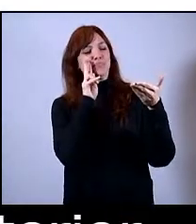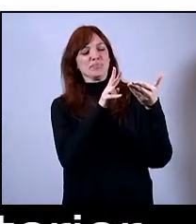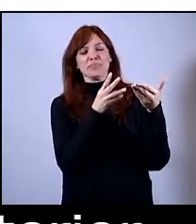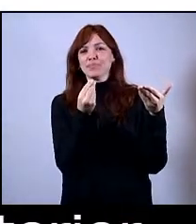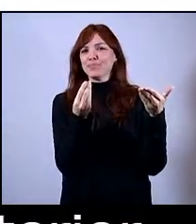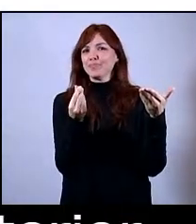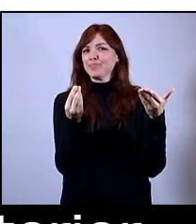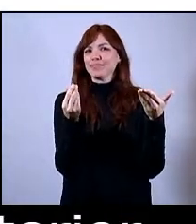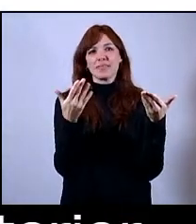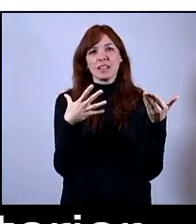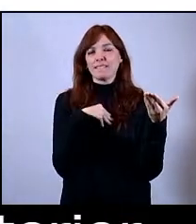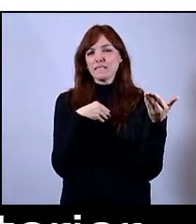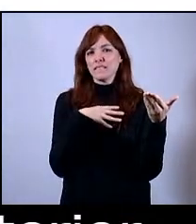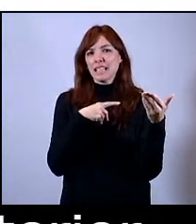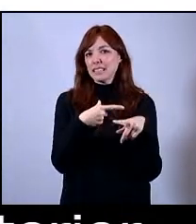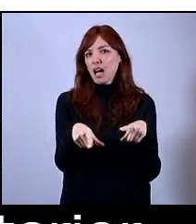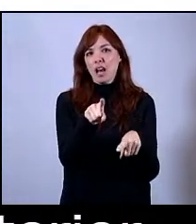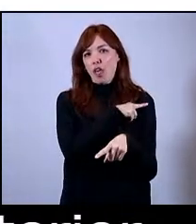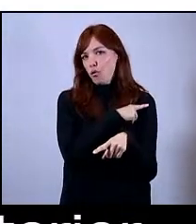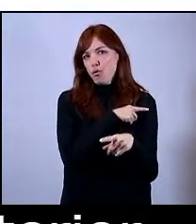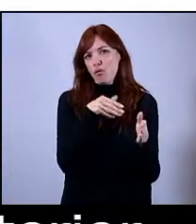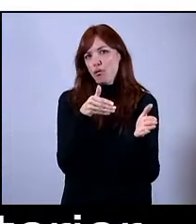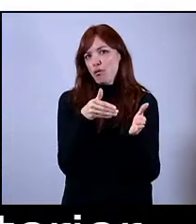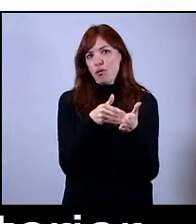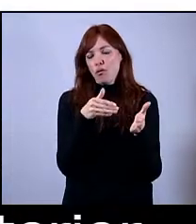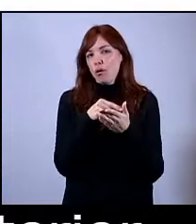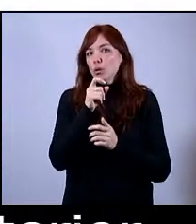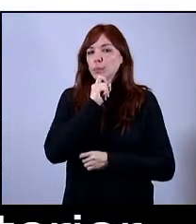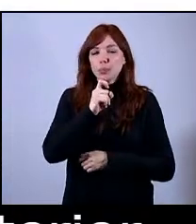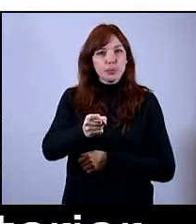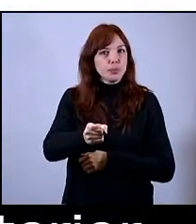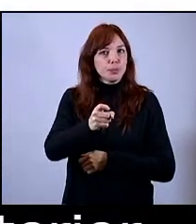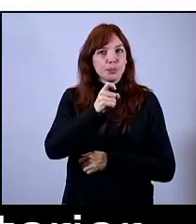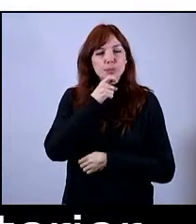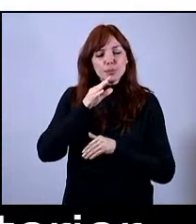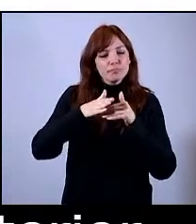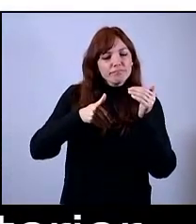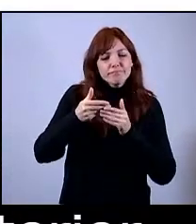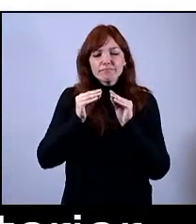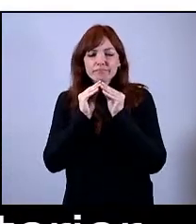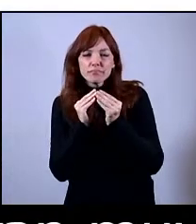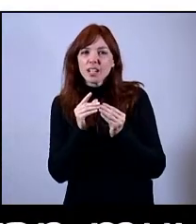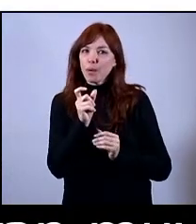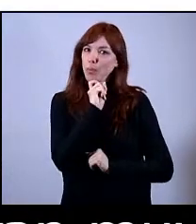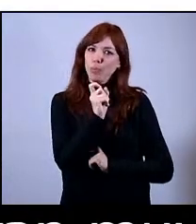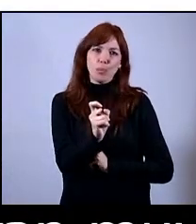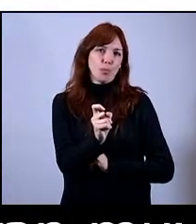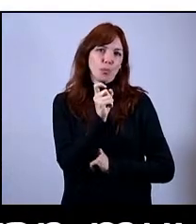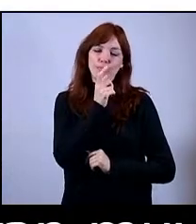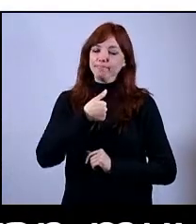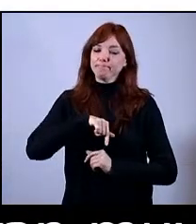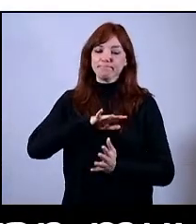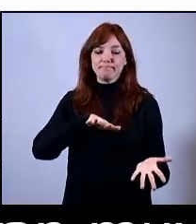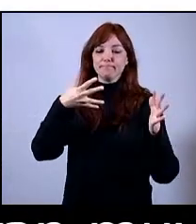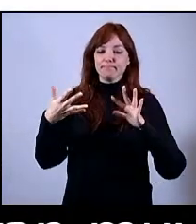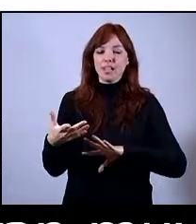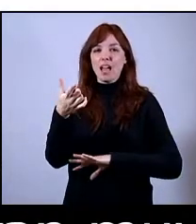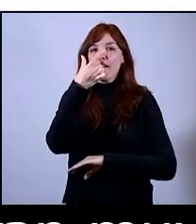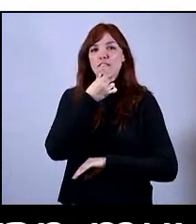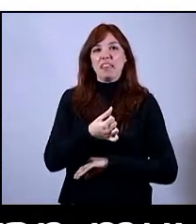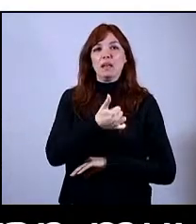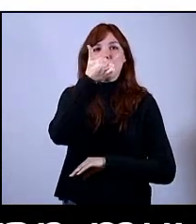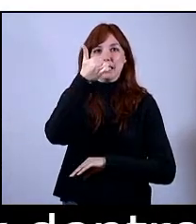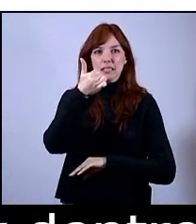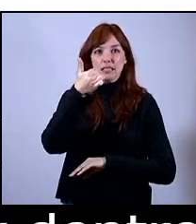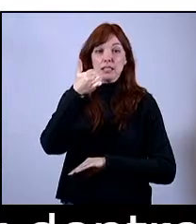tenían una burocracia excesiva, eran muy complejos de gestionar y estamos intentando simplificar dentro de los límites